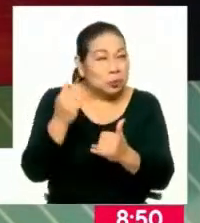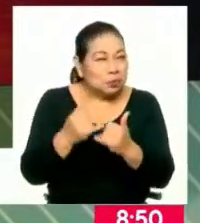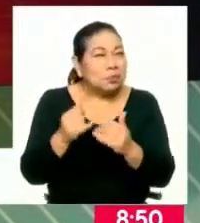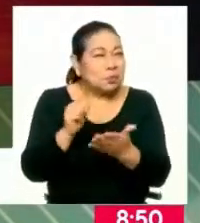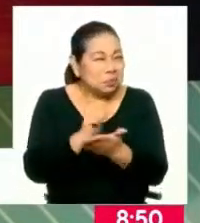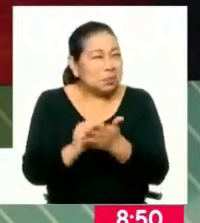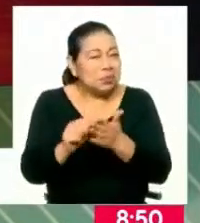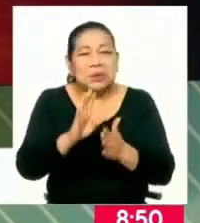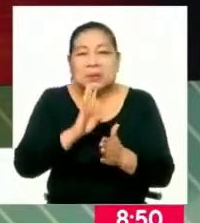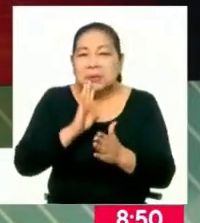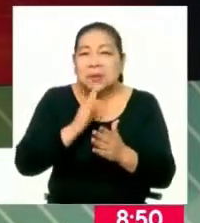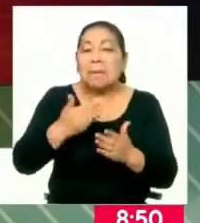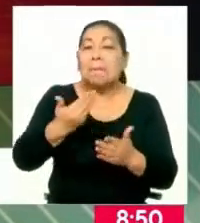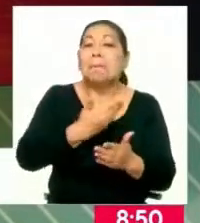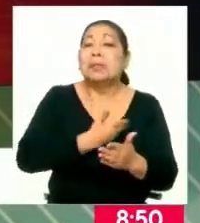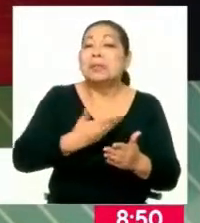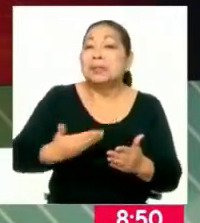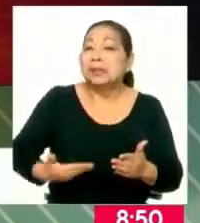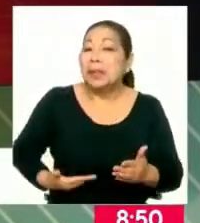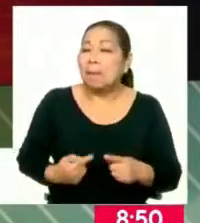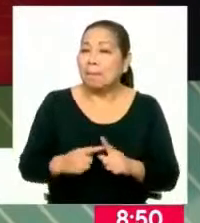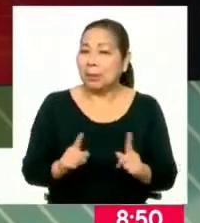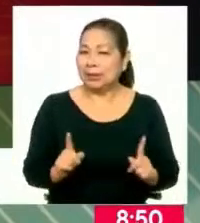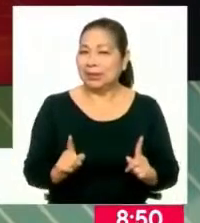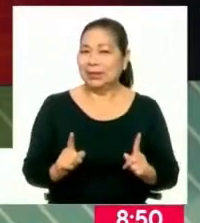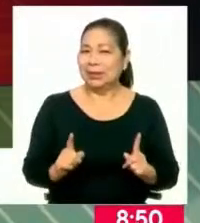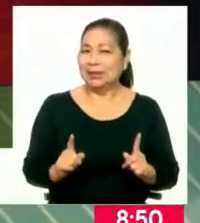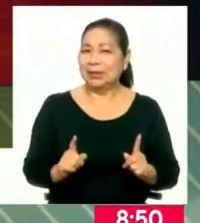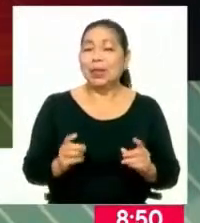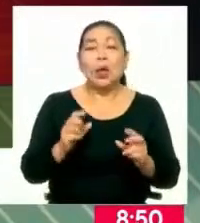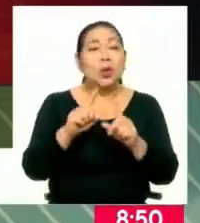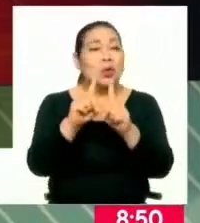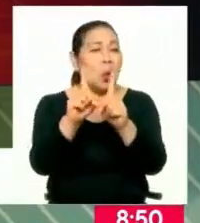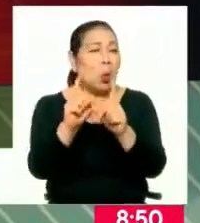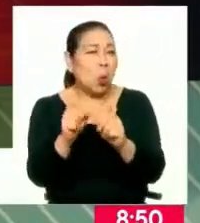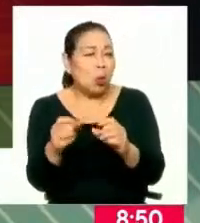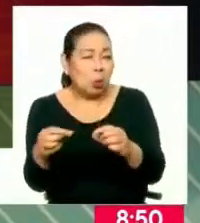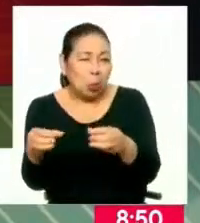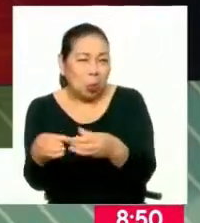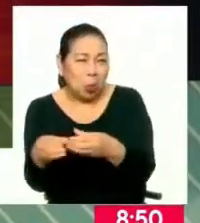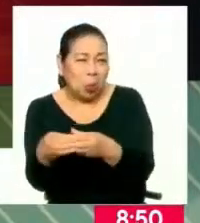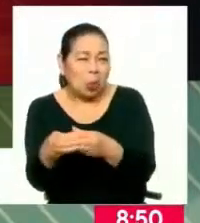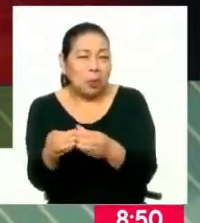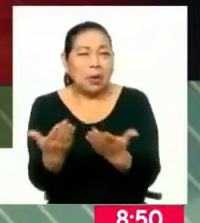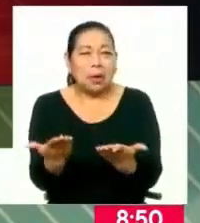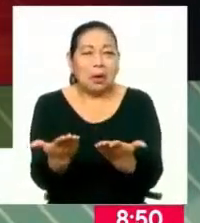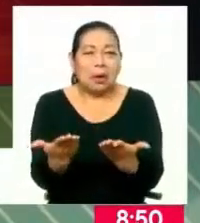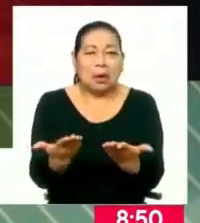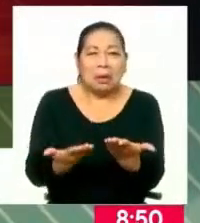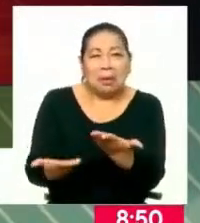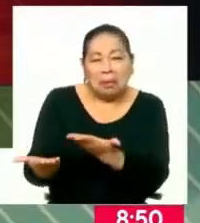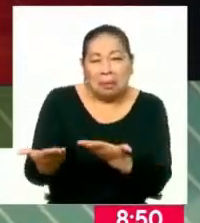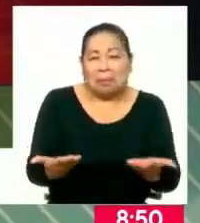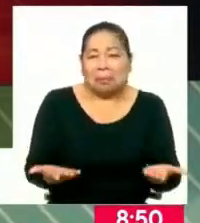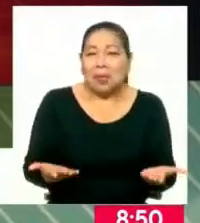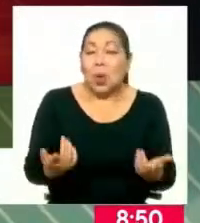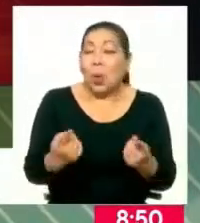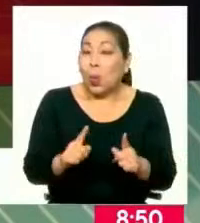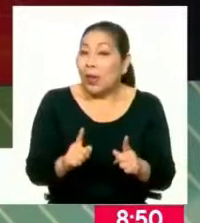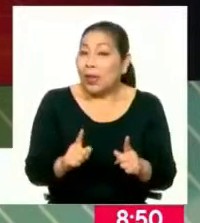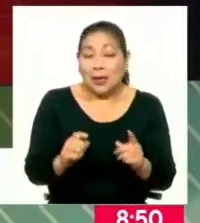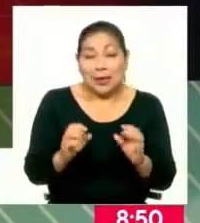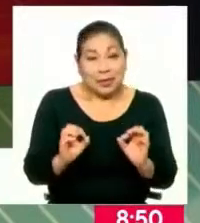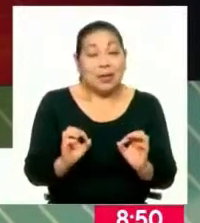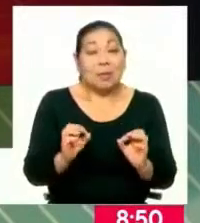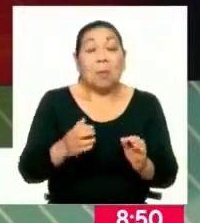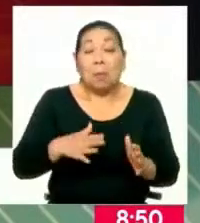meses, han hablado de elecciones presidenciales. Es más, se ha cuestionado una suerte de aferrarse al cargo, cuando en realidad